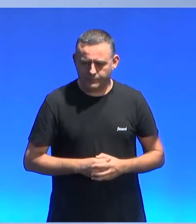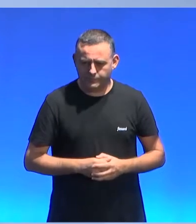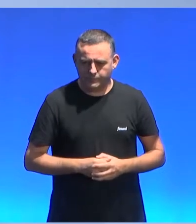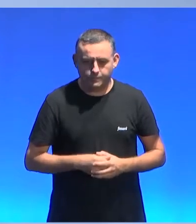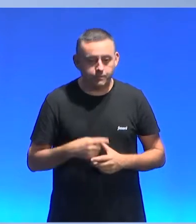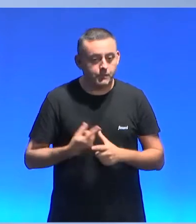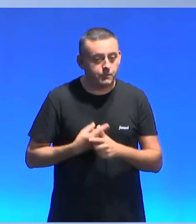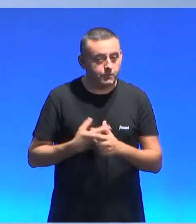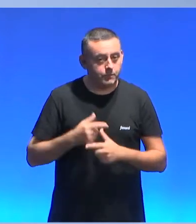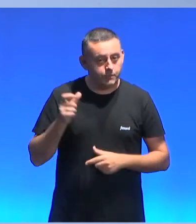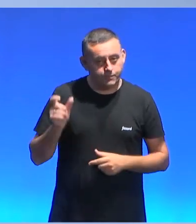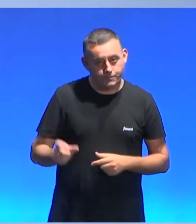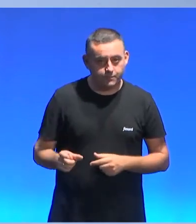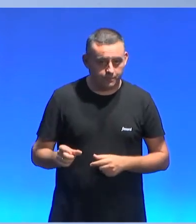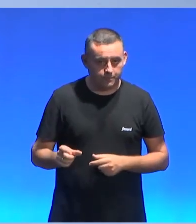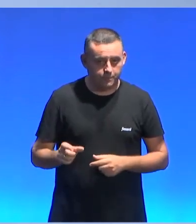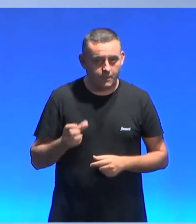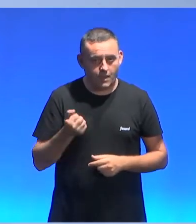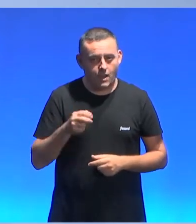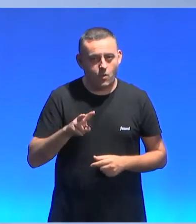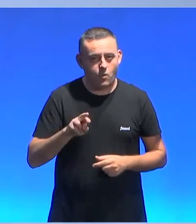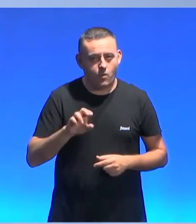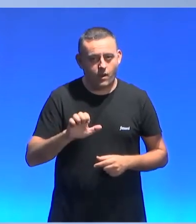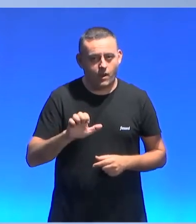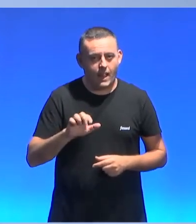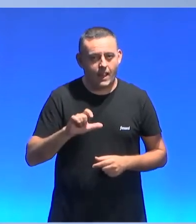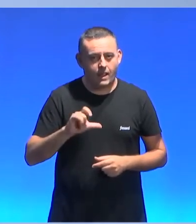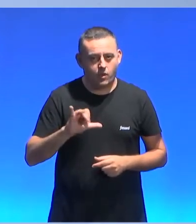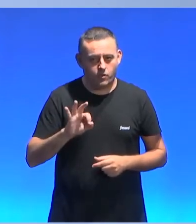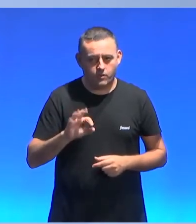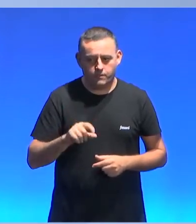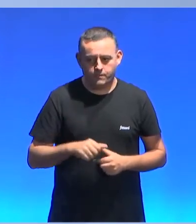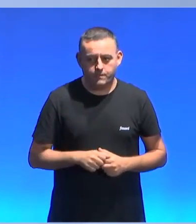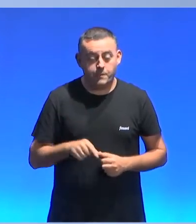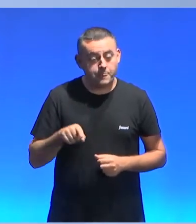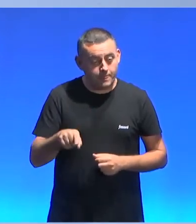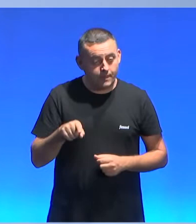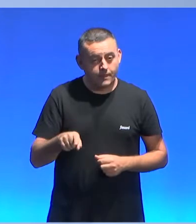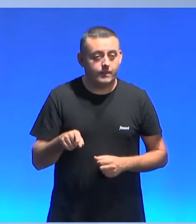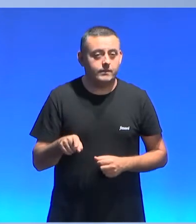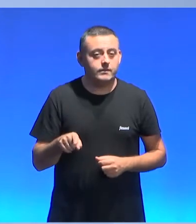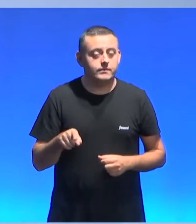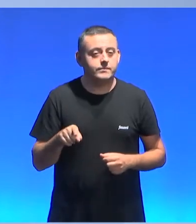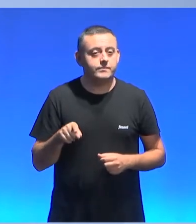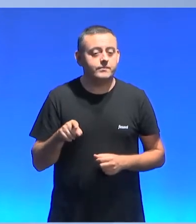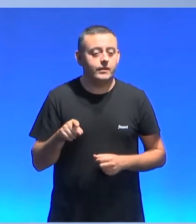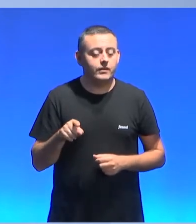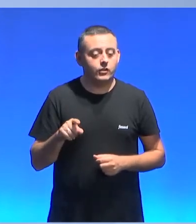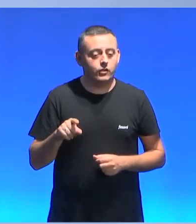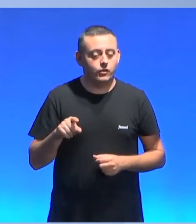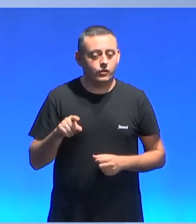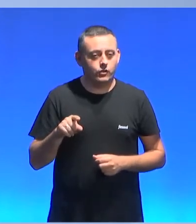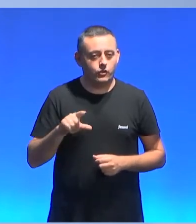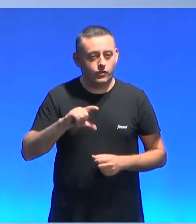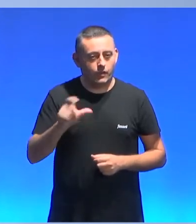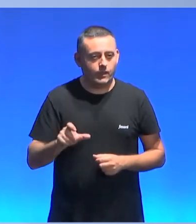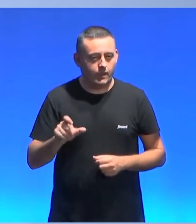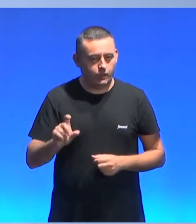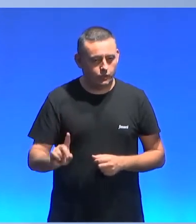Aurelio, es un niño de 9 años de Asti. Asti es una ciudad del norte de Italia, famosa por sus